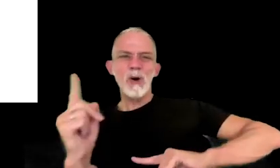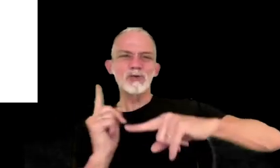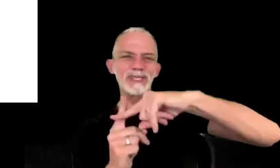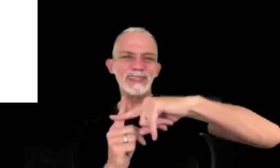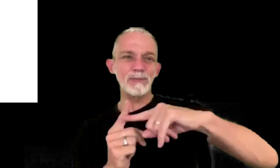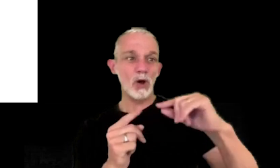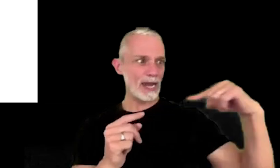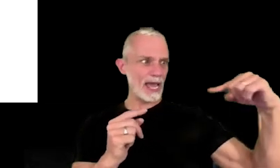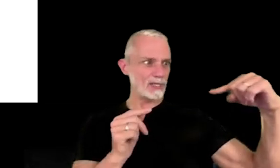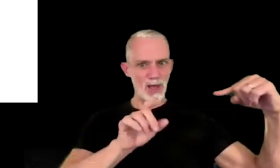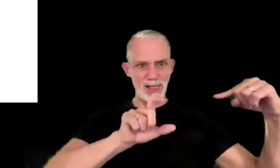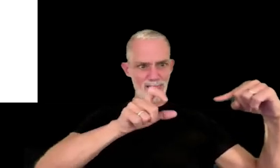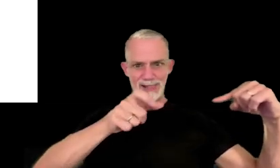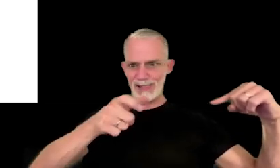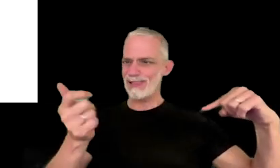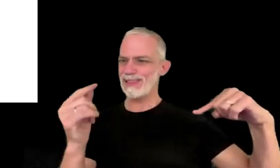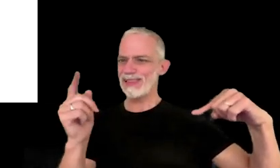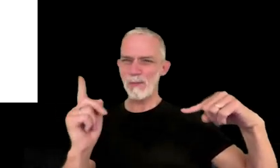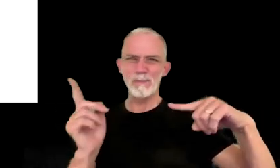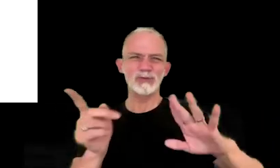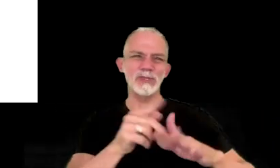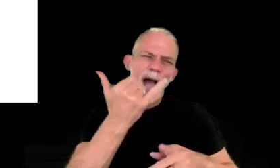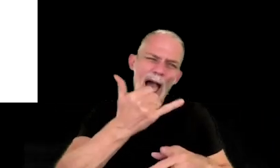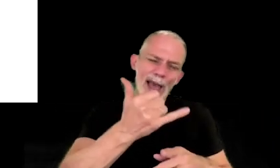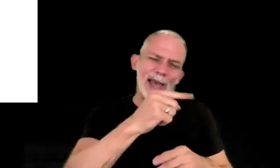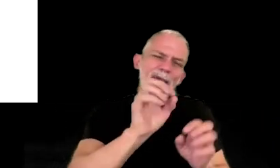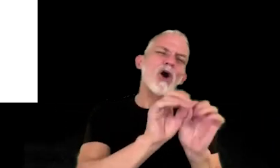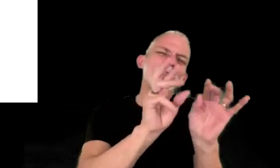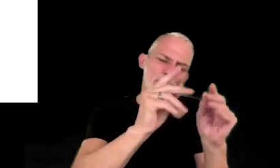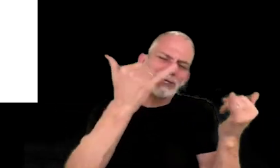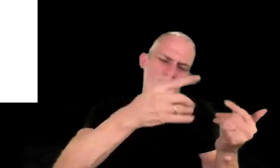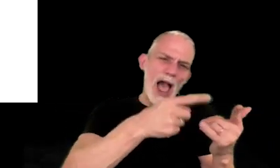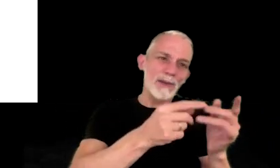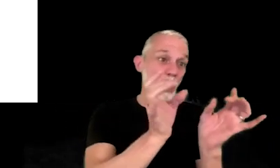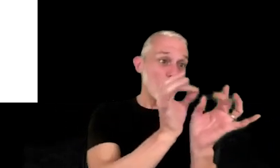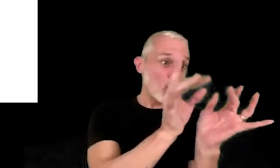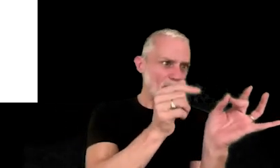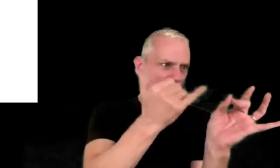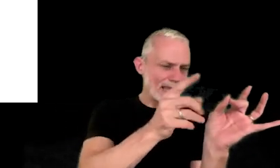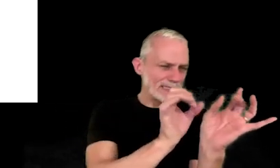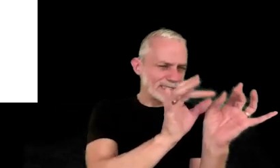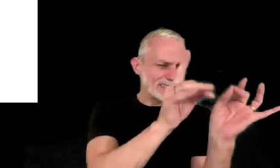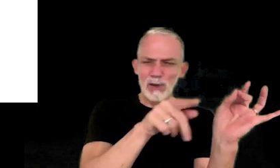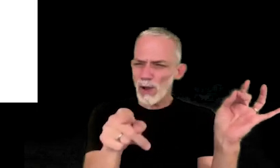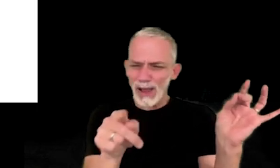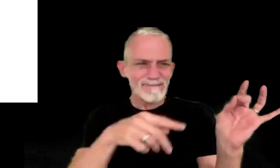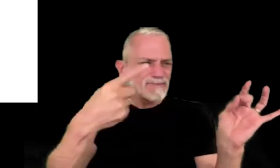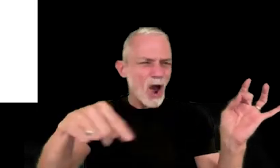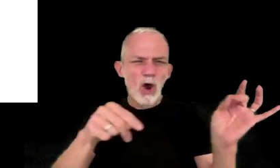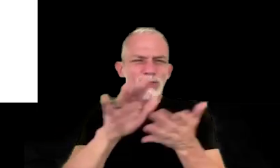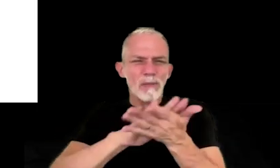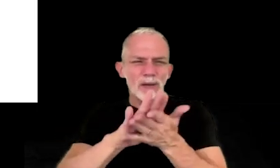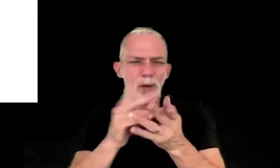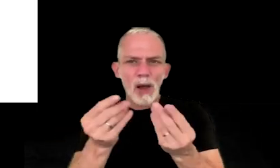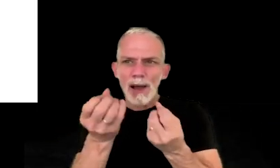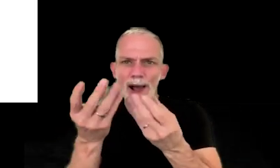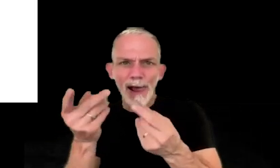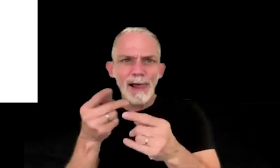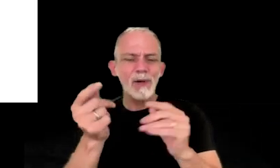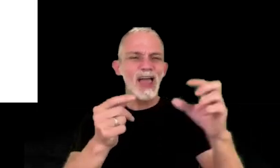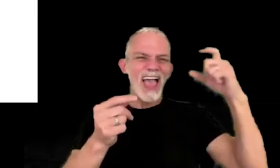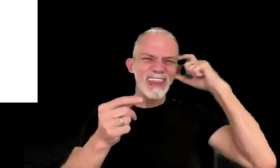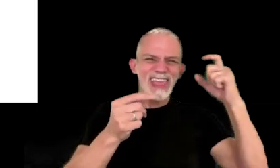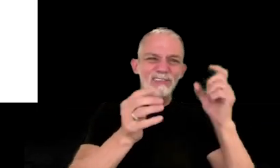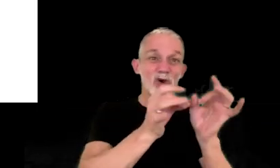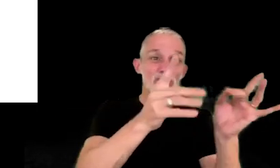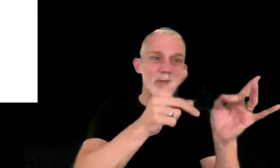O sea, no quiere decir que no va a haber más contaminación, sino que va a haber dentro de ciertos parámetros, pero esa contaminación de 10 tiene que